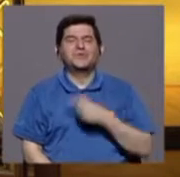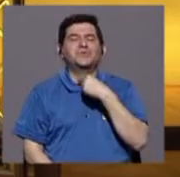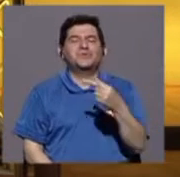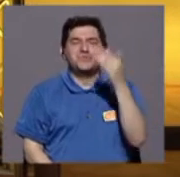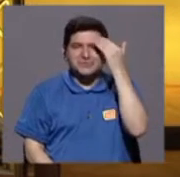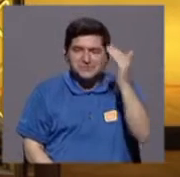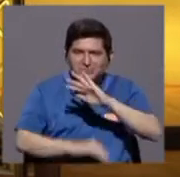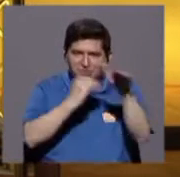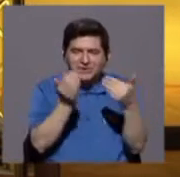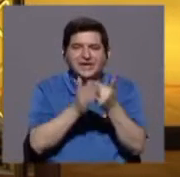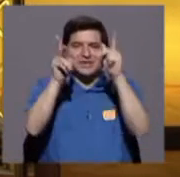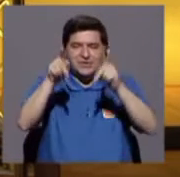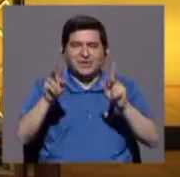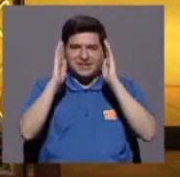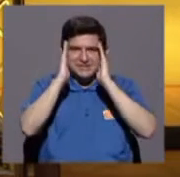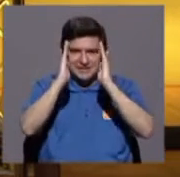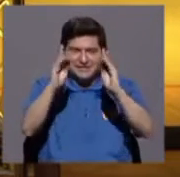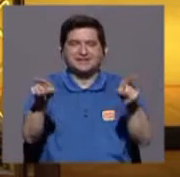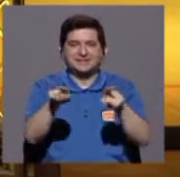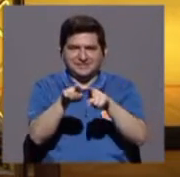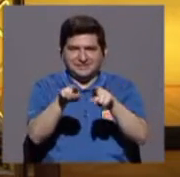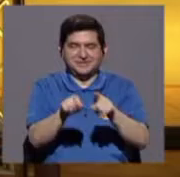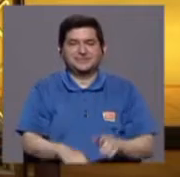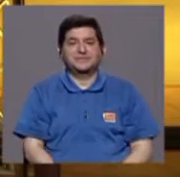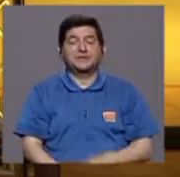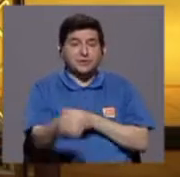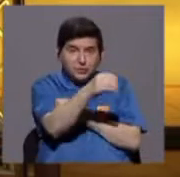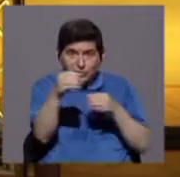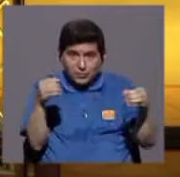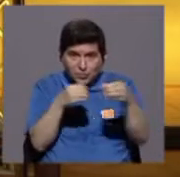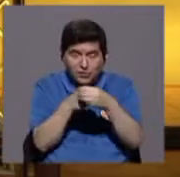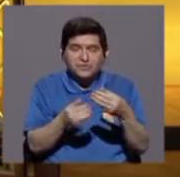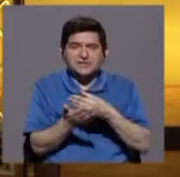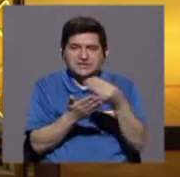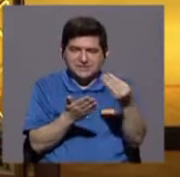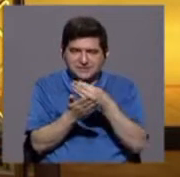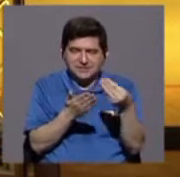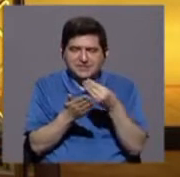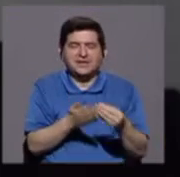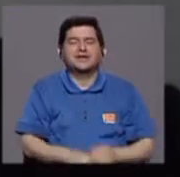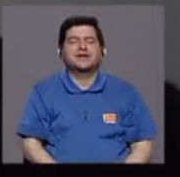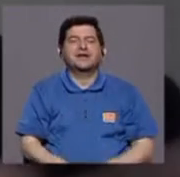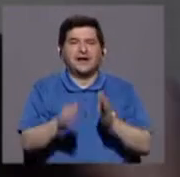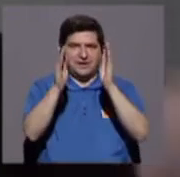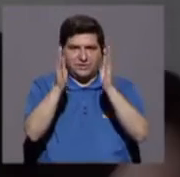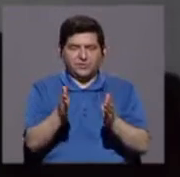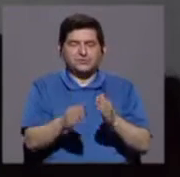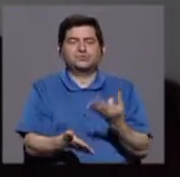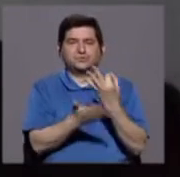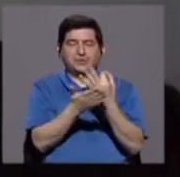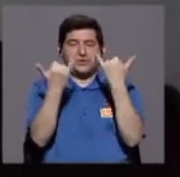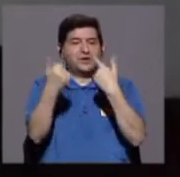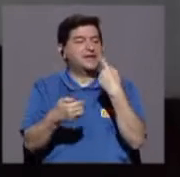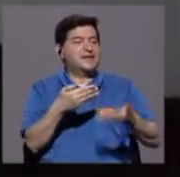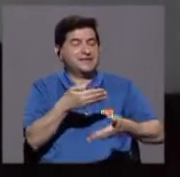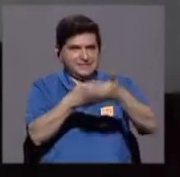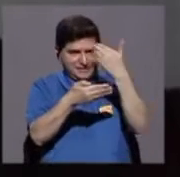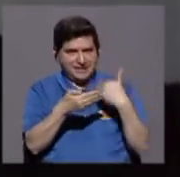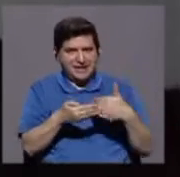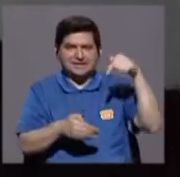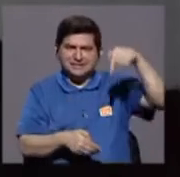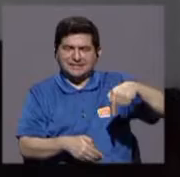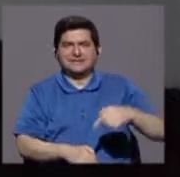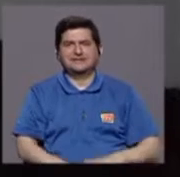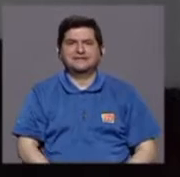y a toda tu audiencia. La Oficina del Consumidor Financiero, y creo que ya lo hemos conversado en este espacio. Pero tal